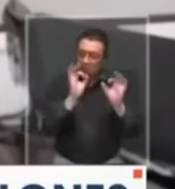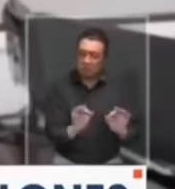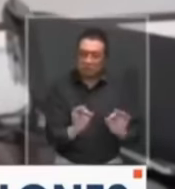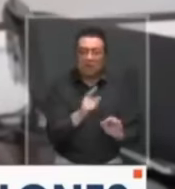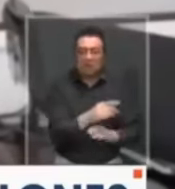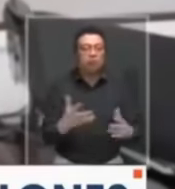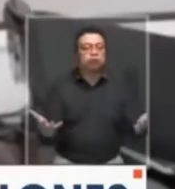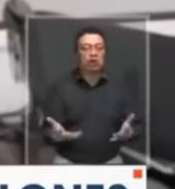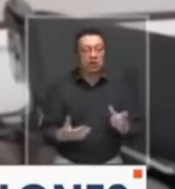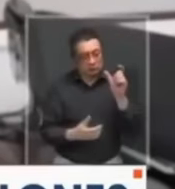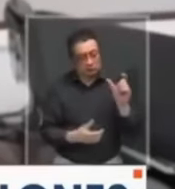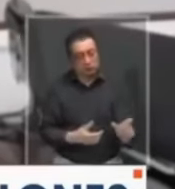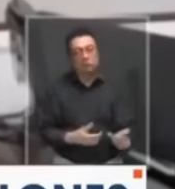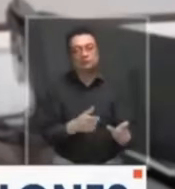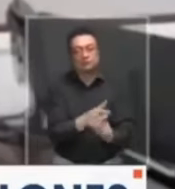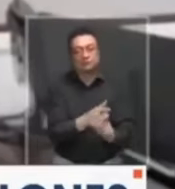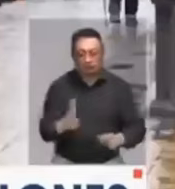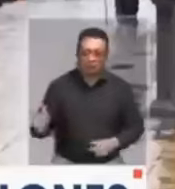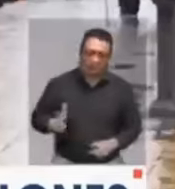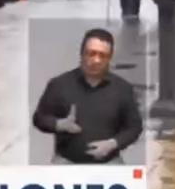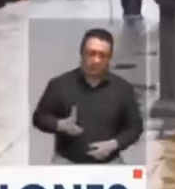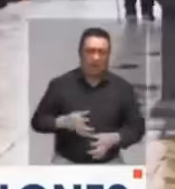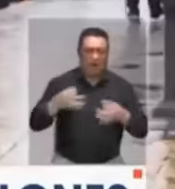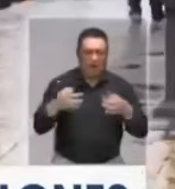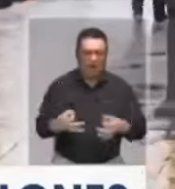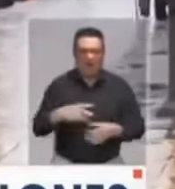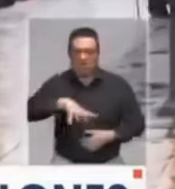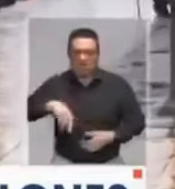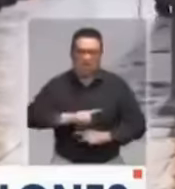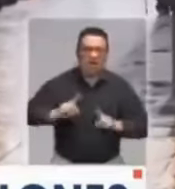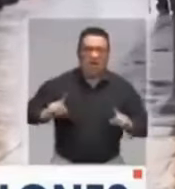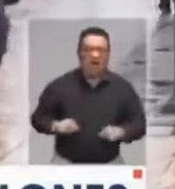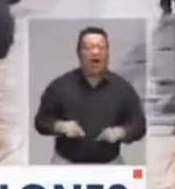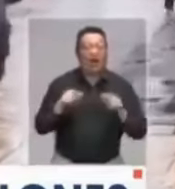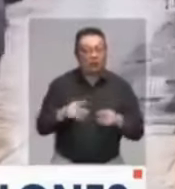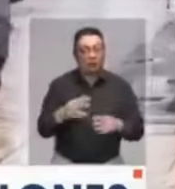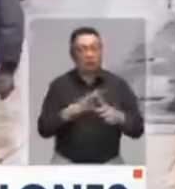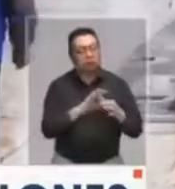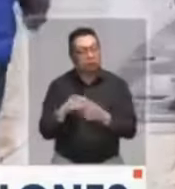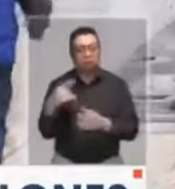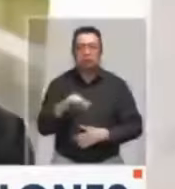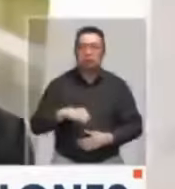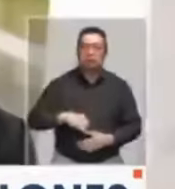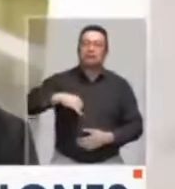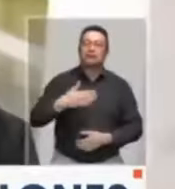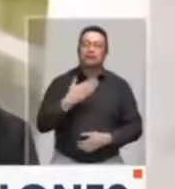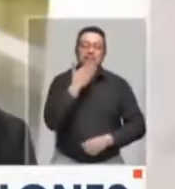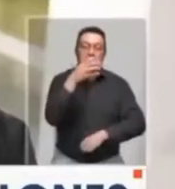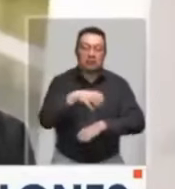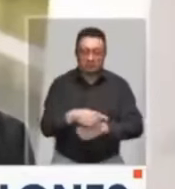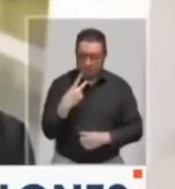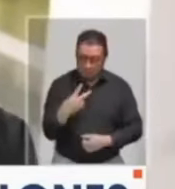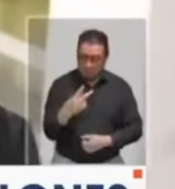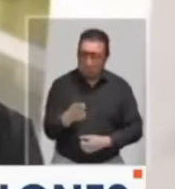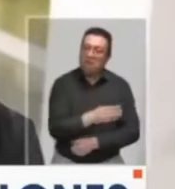por su honradez. Una historia con un final feliz que enorgullece a los puntarenenses. Nos da esperanza de